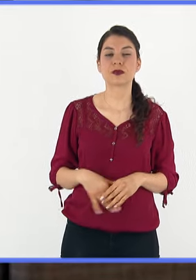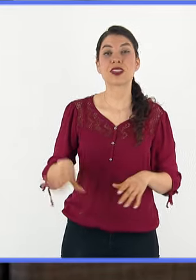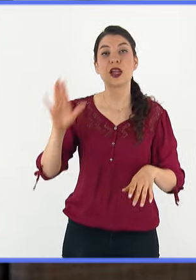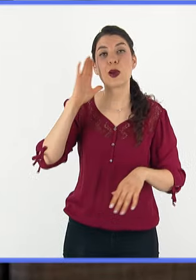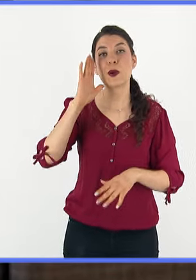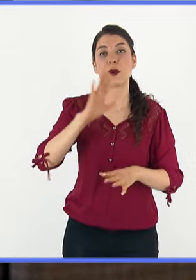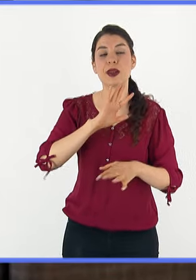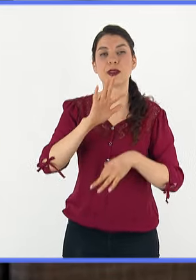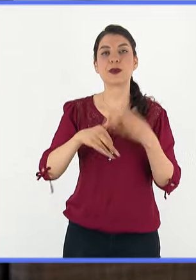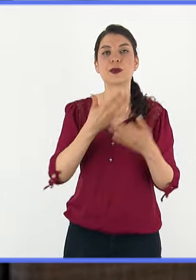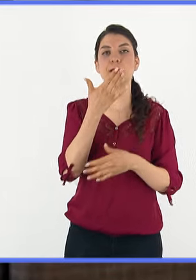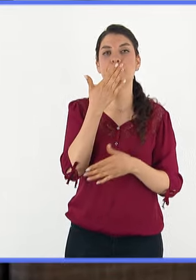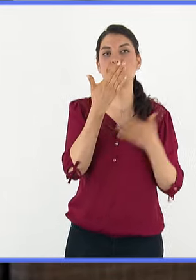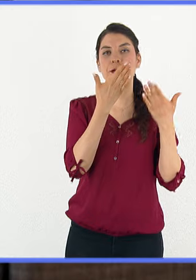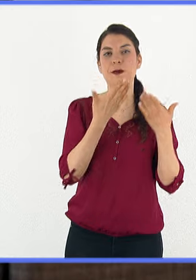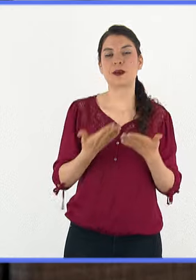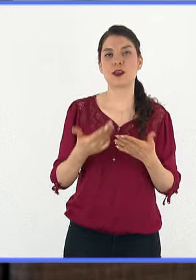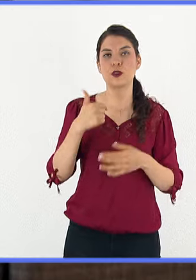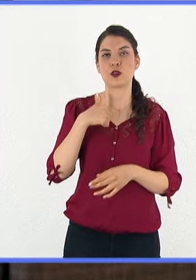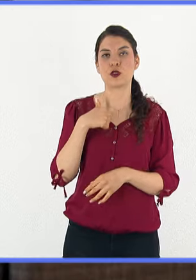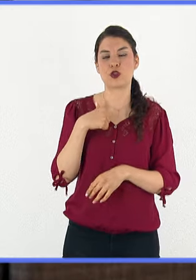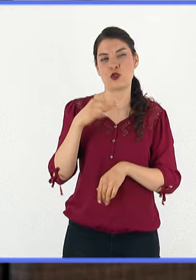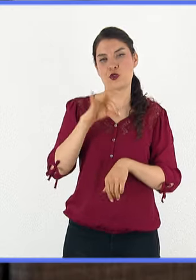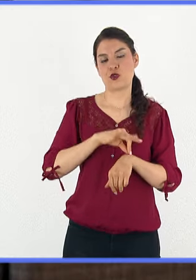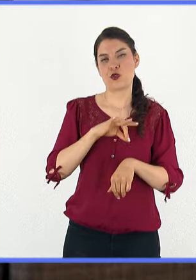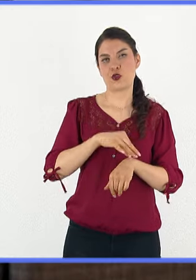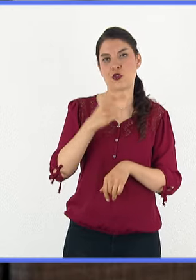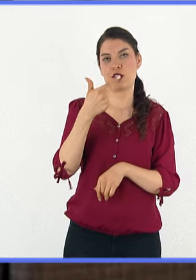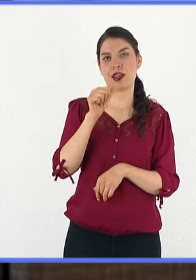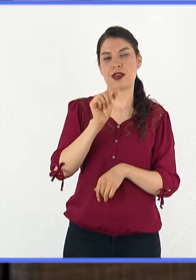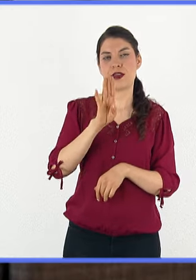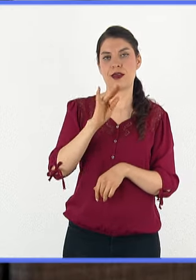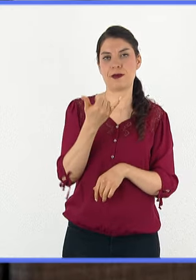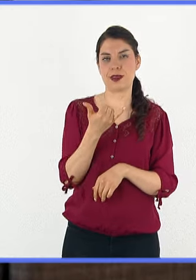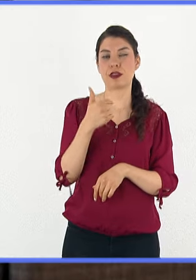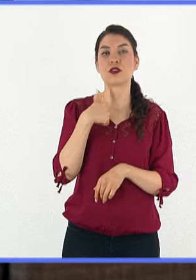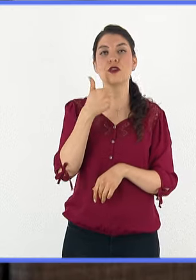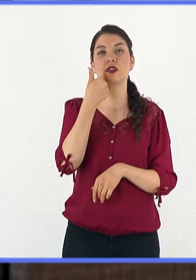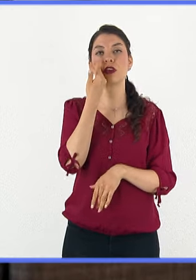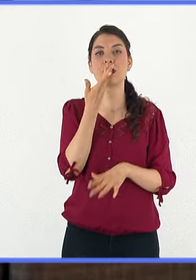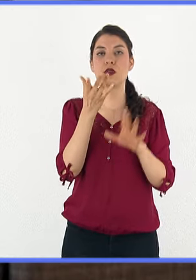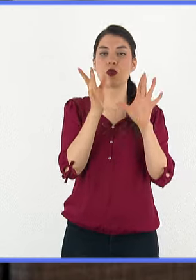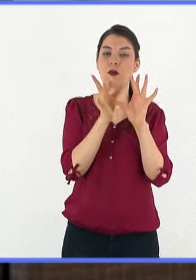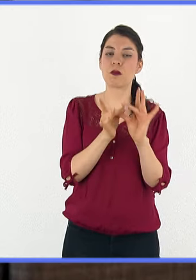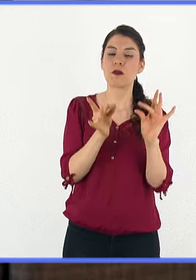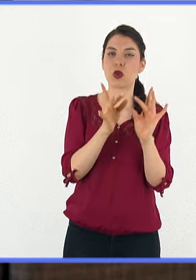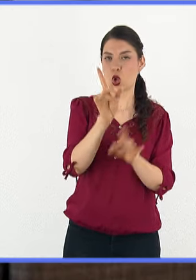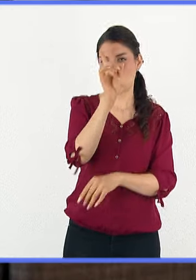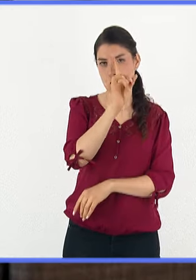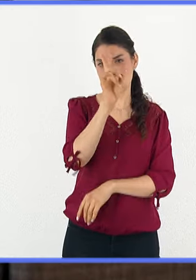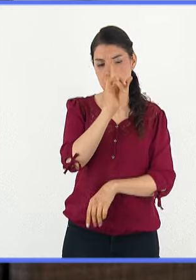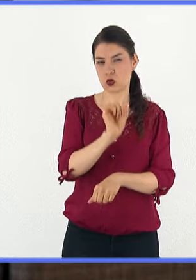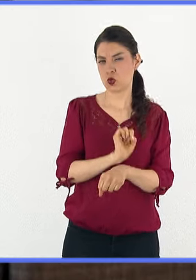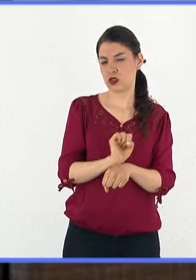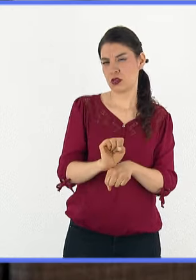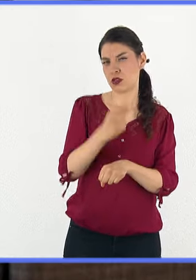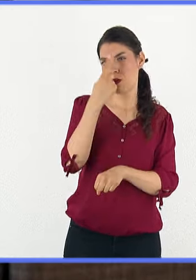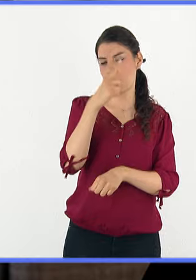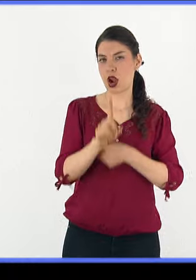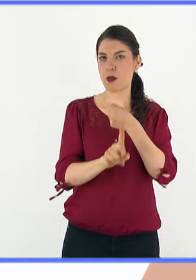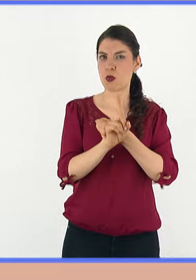Hola a todos Bienvenidos a armonía digestiva yo soy la nutróloga Gabi morales y Hoy les quiero platicar sobre un consejo muy sencillo para evitar